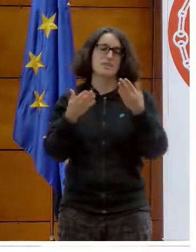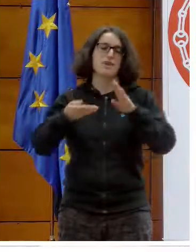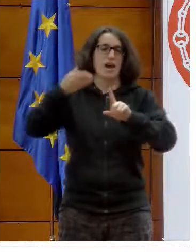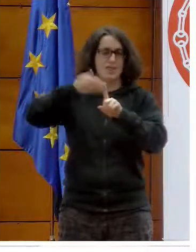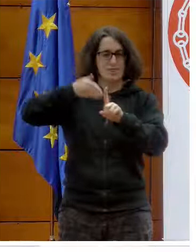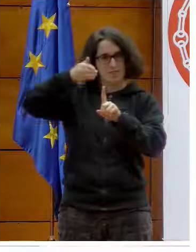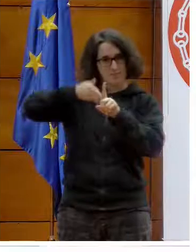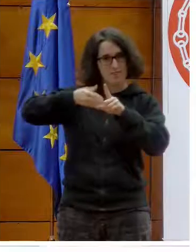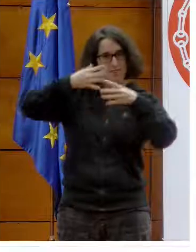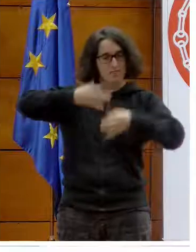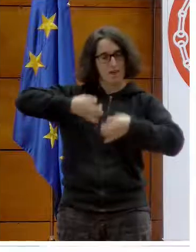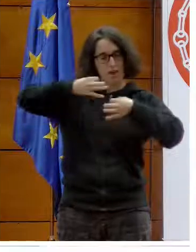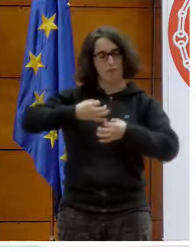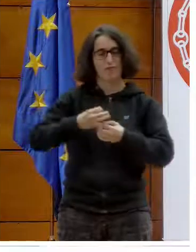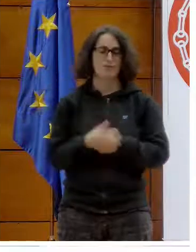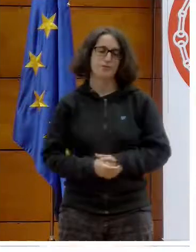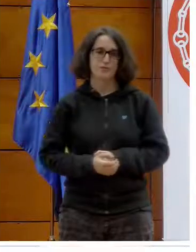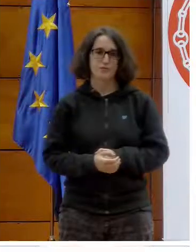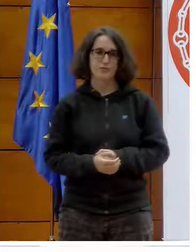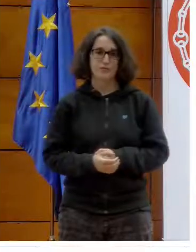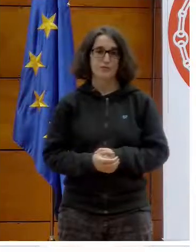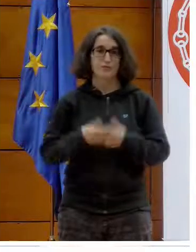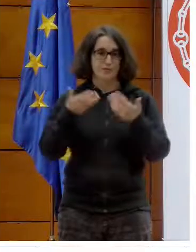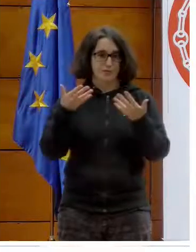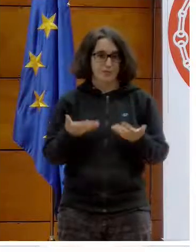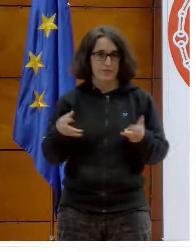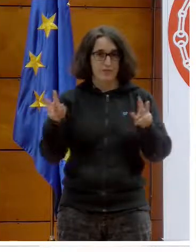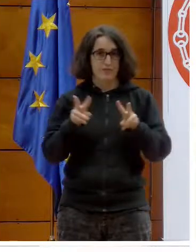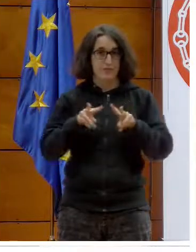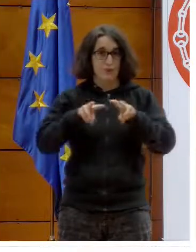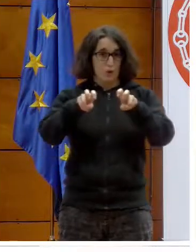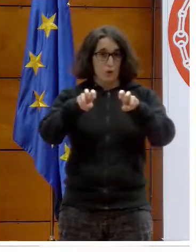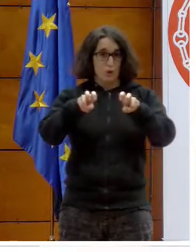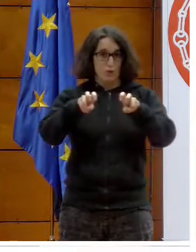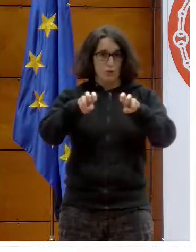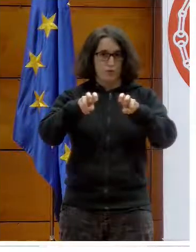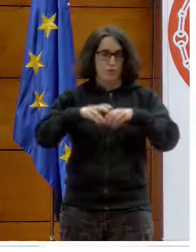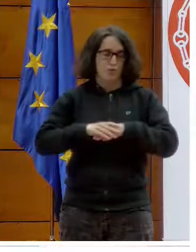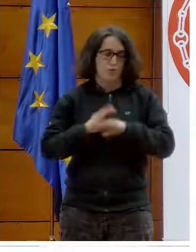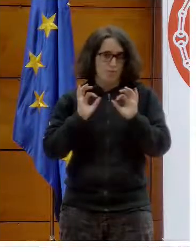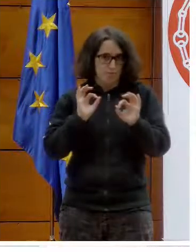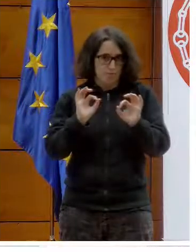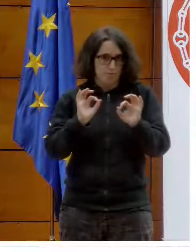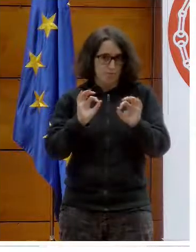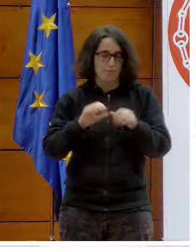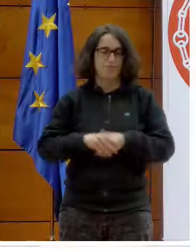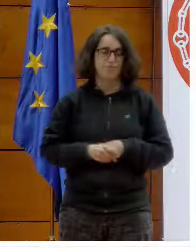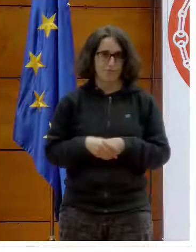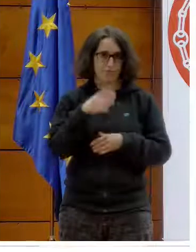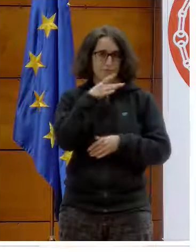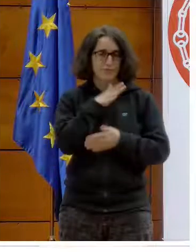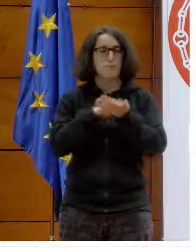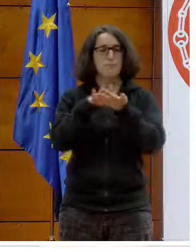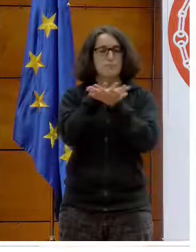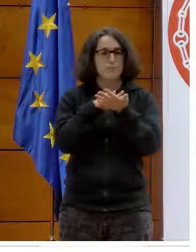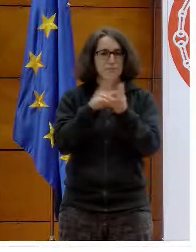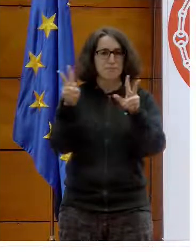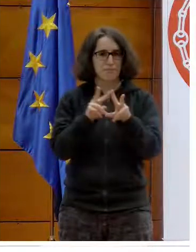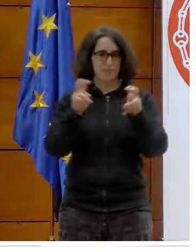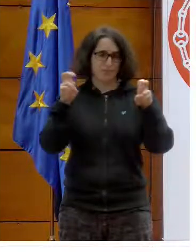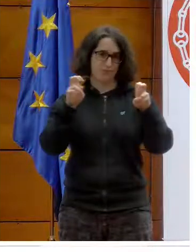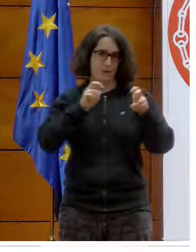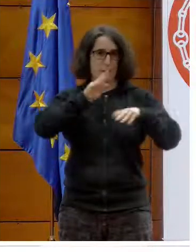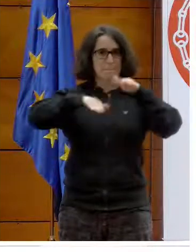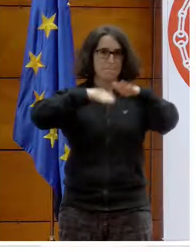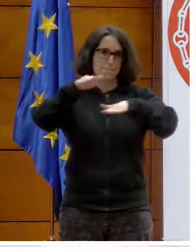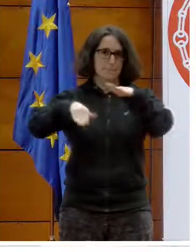Bueno, hecha esta introducción, pasamos a hablar ya de qué pasos debemos de dar antes de realizar